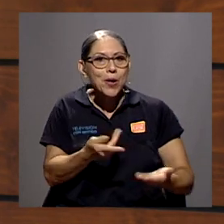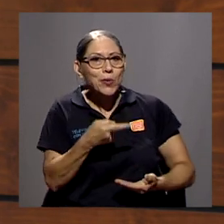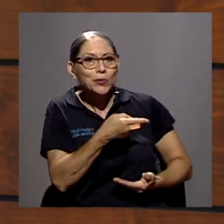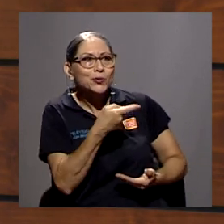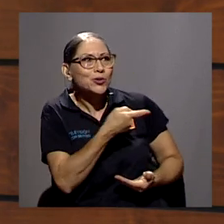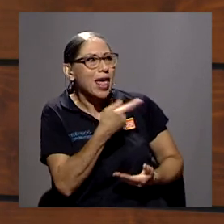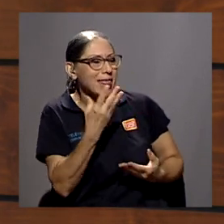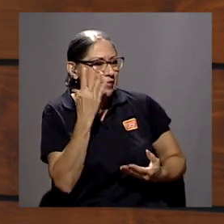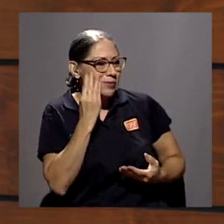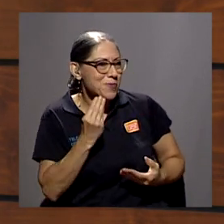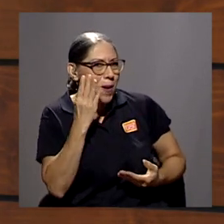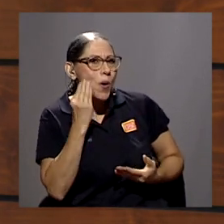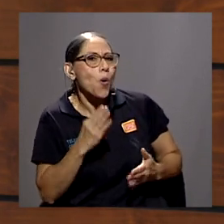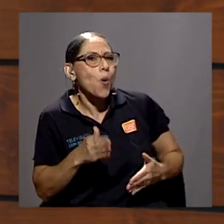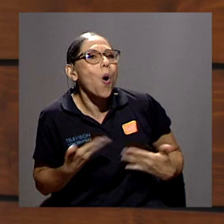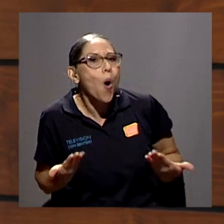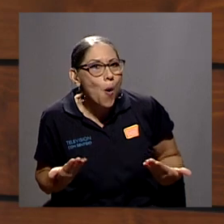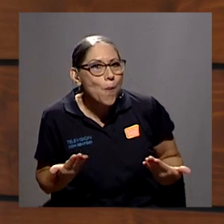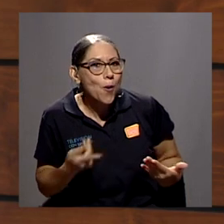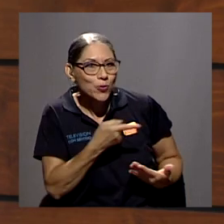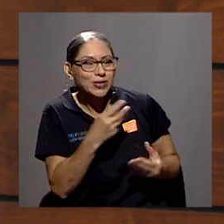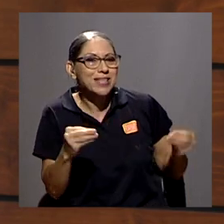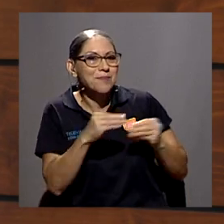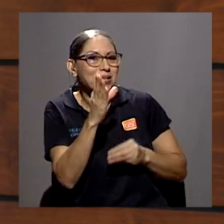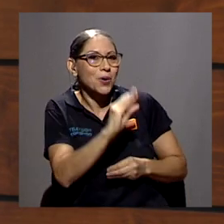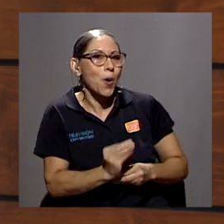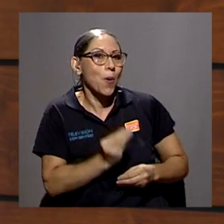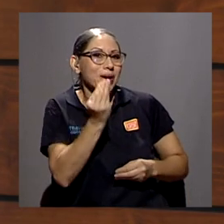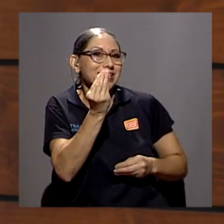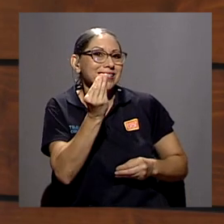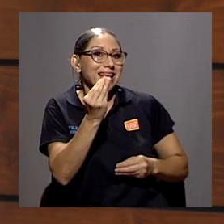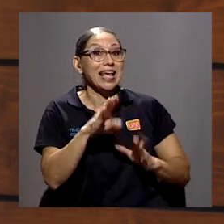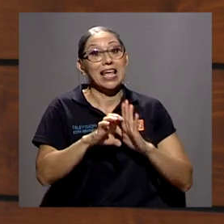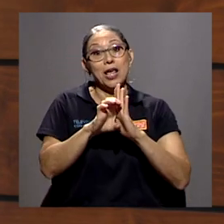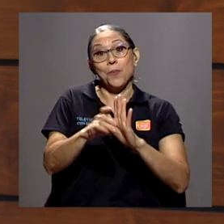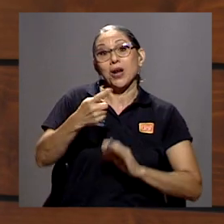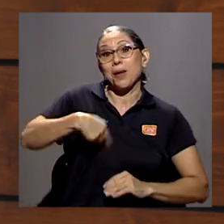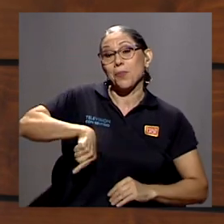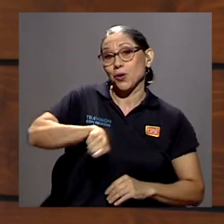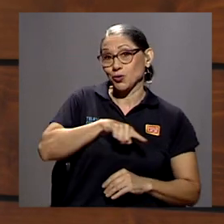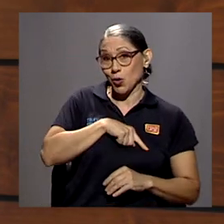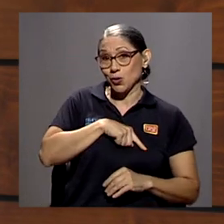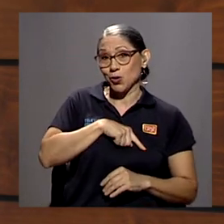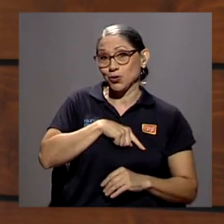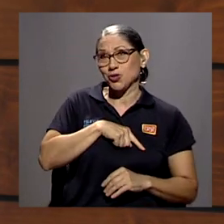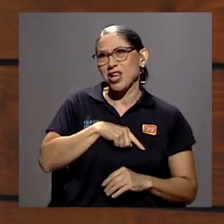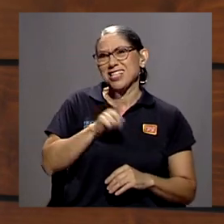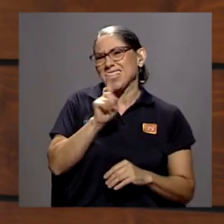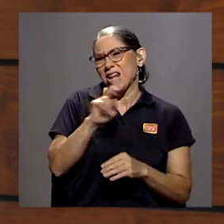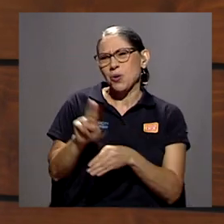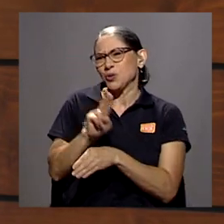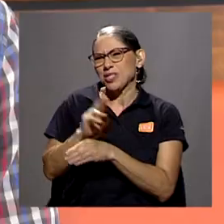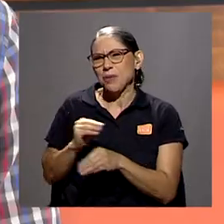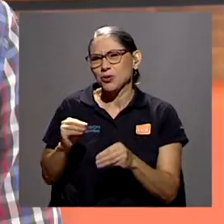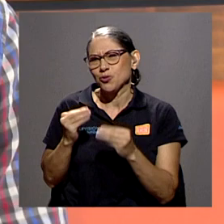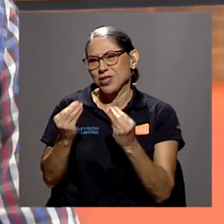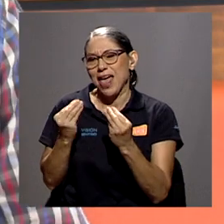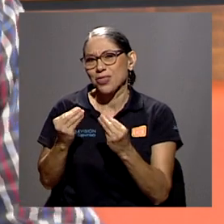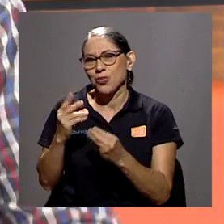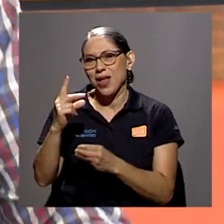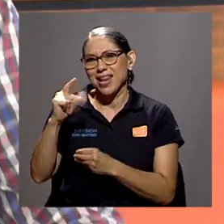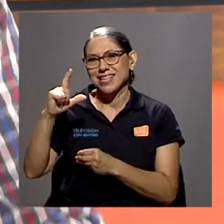que son más jóvenes y que nosotros de repente por ejemplo el instagram es menos usual en nosotros nosotros somos más facebookeros